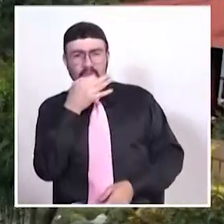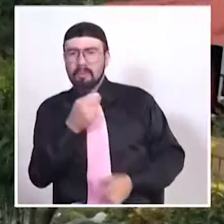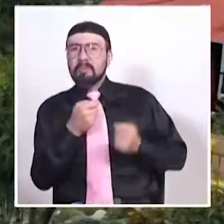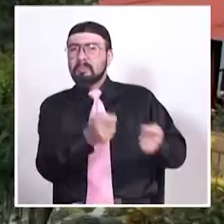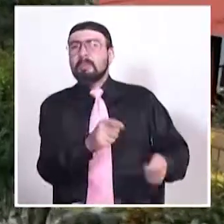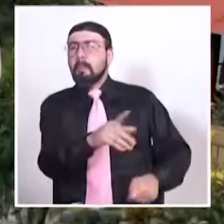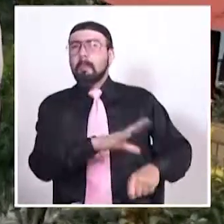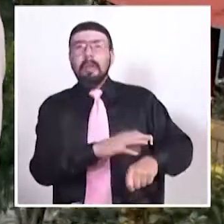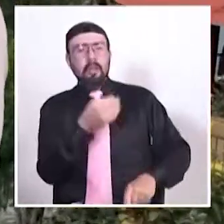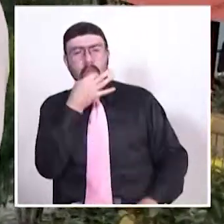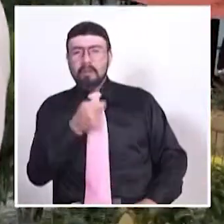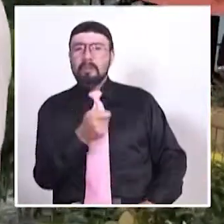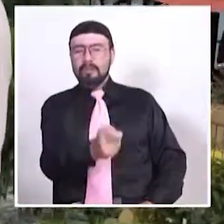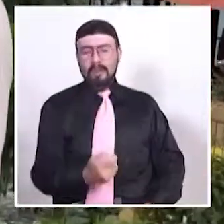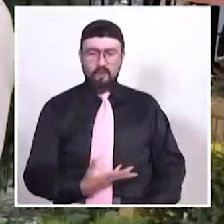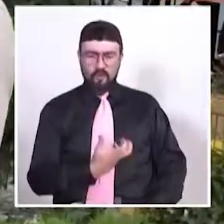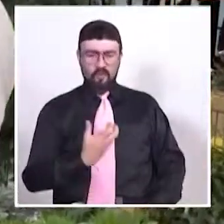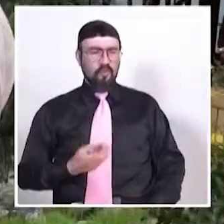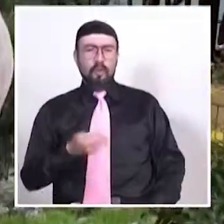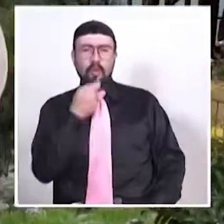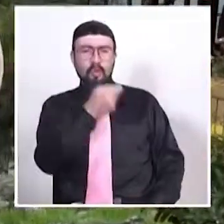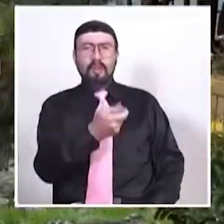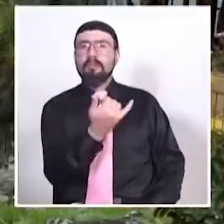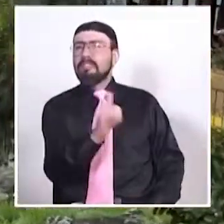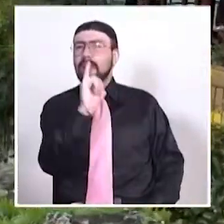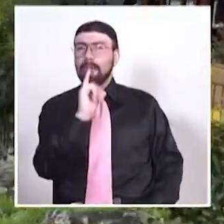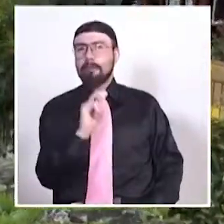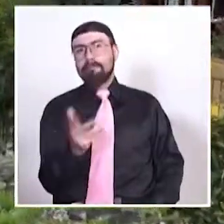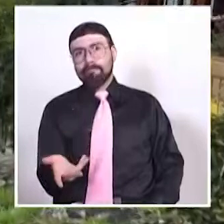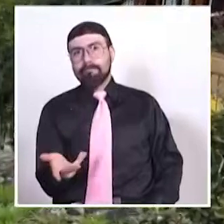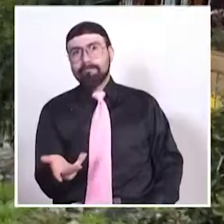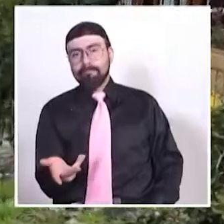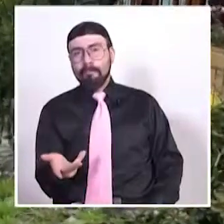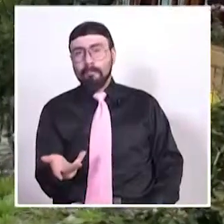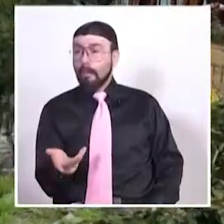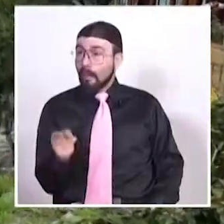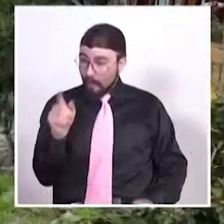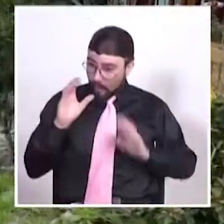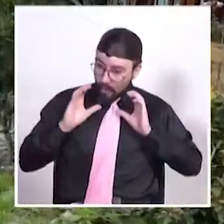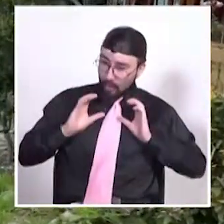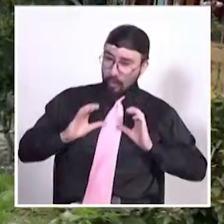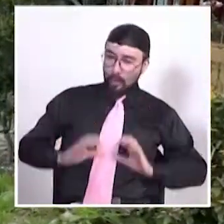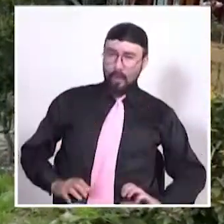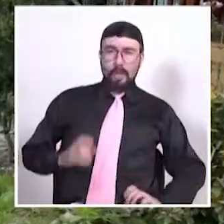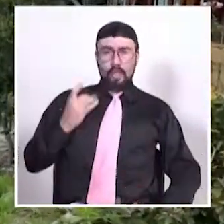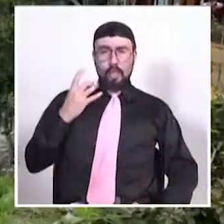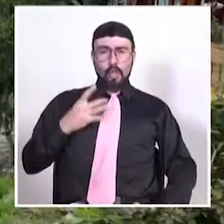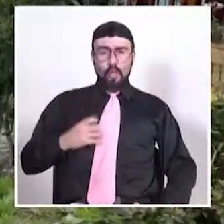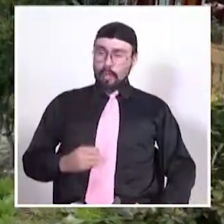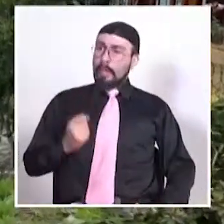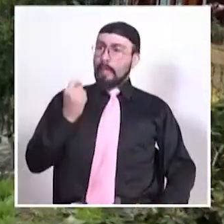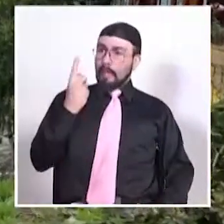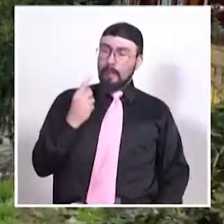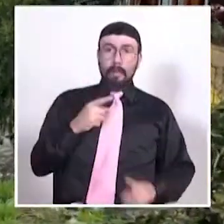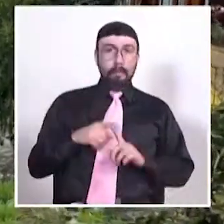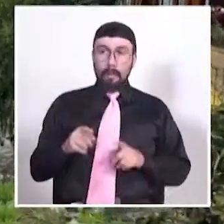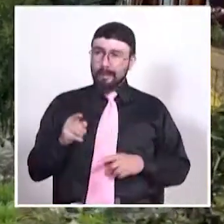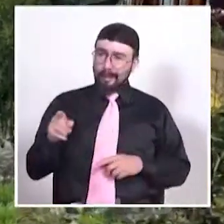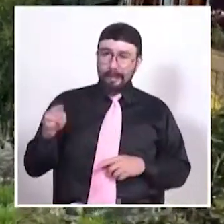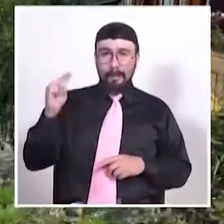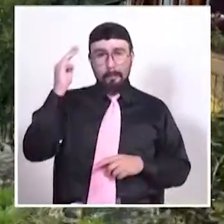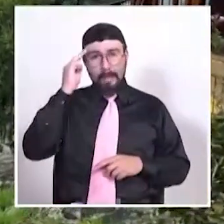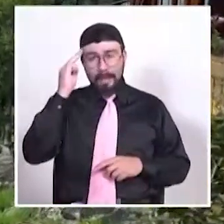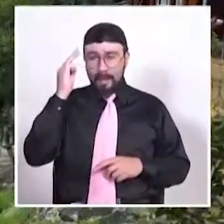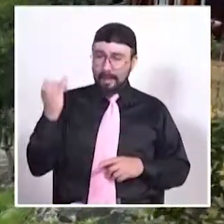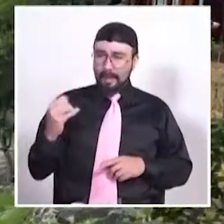un medicamento para la gastritis. Sí. Entendemos muy bien el dolor físico, pero entendemos muy mal el dolor mental emocional.